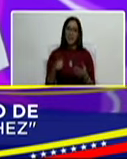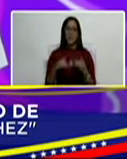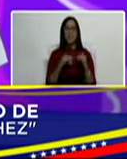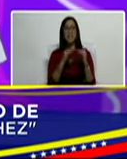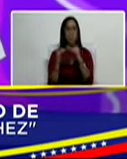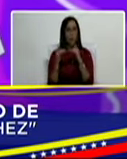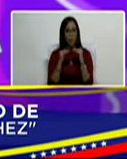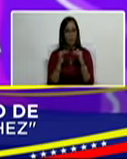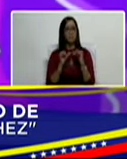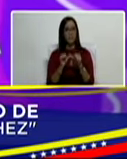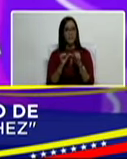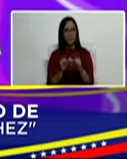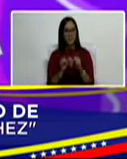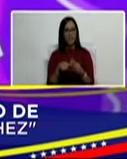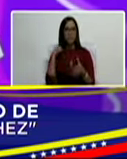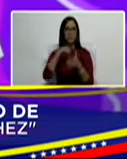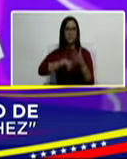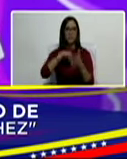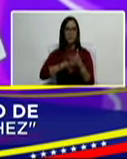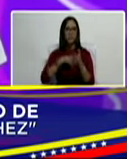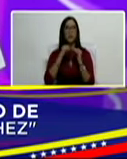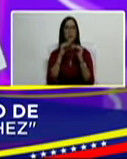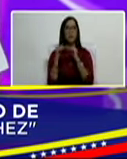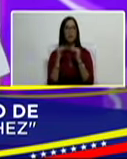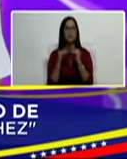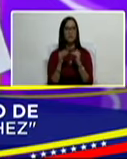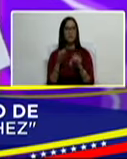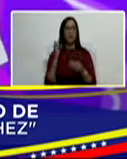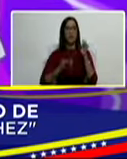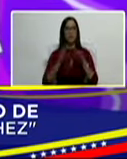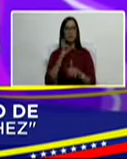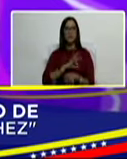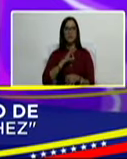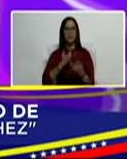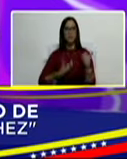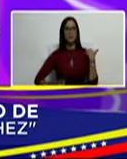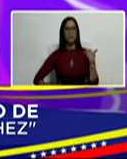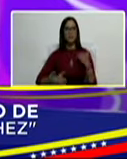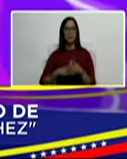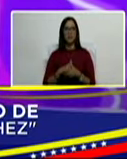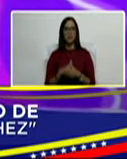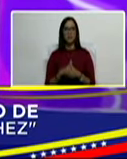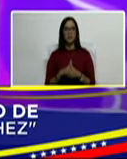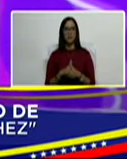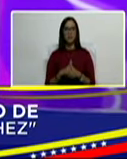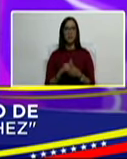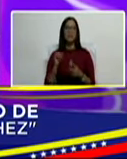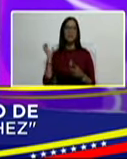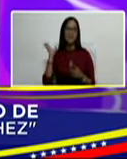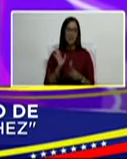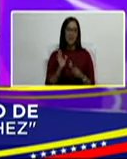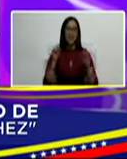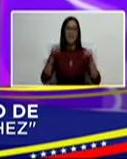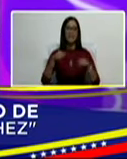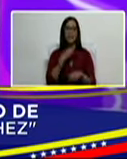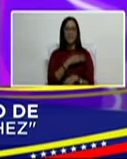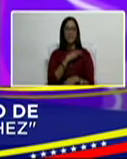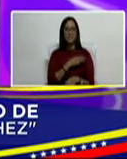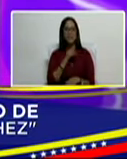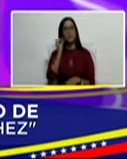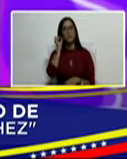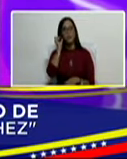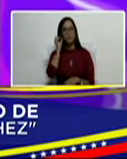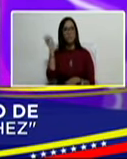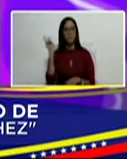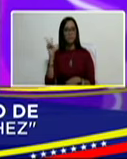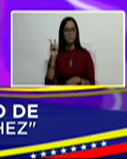para seguir batallando por la igualdad y la justicia social, presidente. Llevar esta gran misión Venezuela Mujer